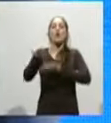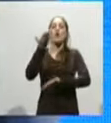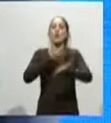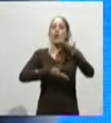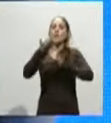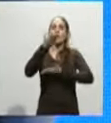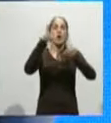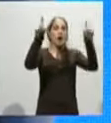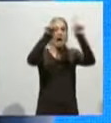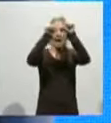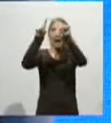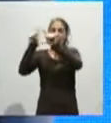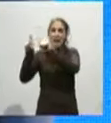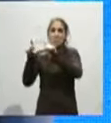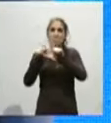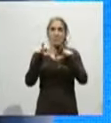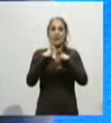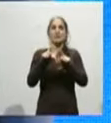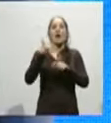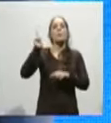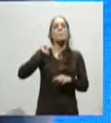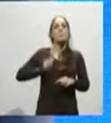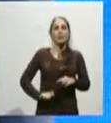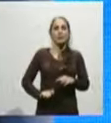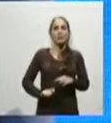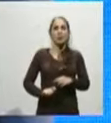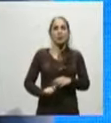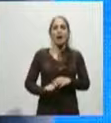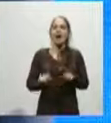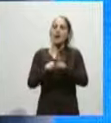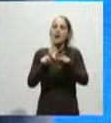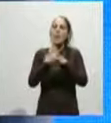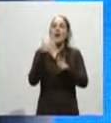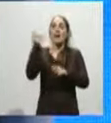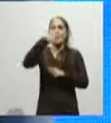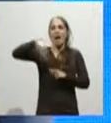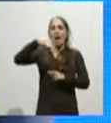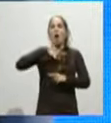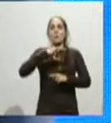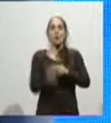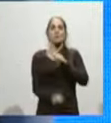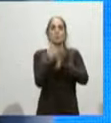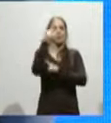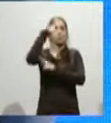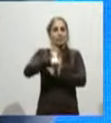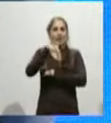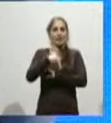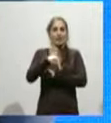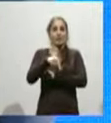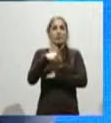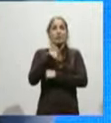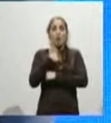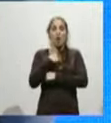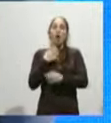esas empresas, también de todos esos profesionales que la hacen posible. Es el momento y yo les pido que a cada nombre que yo